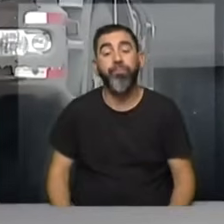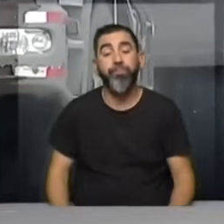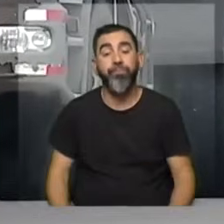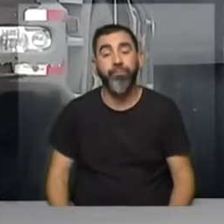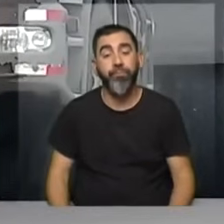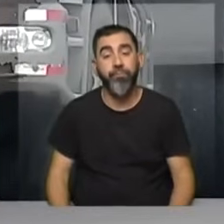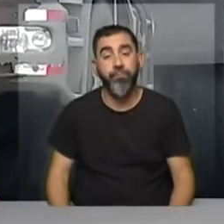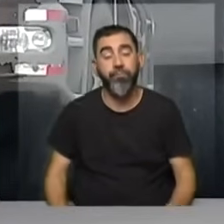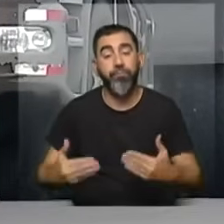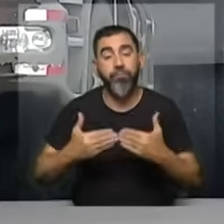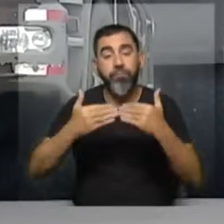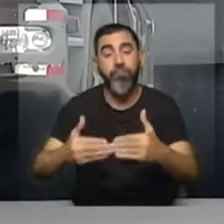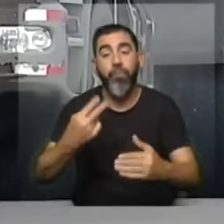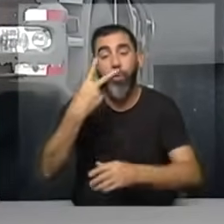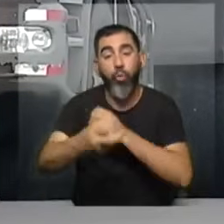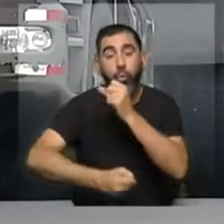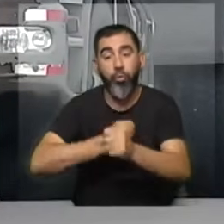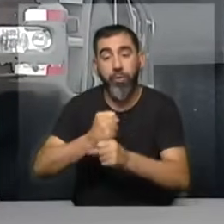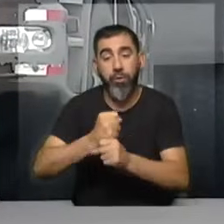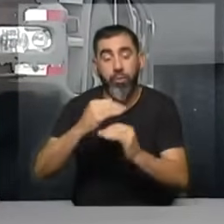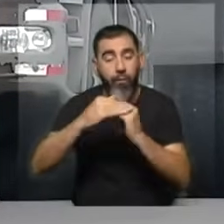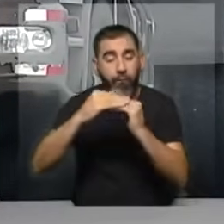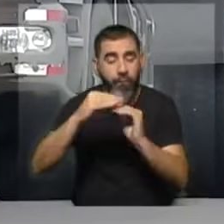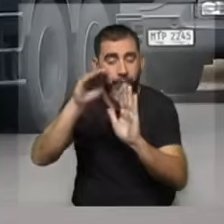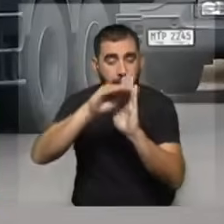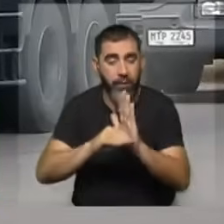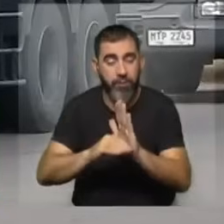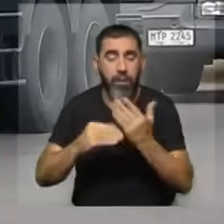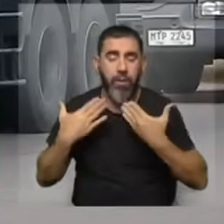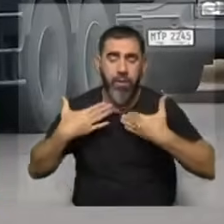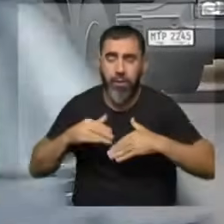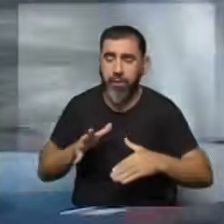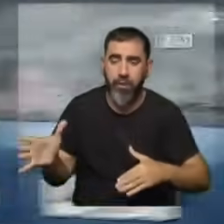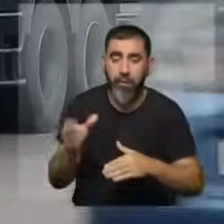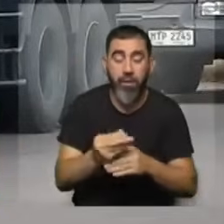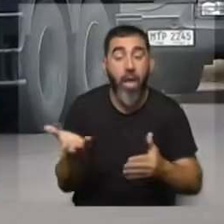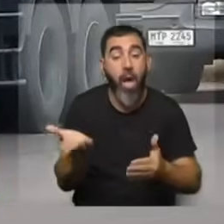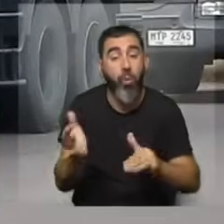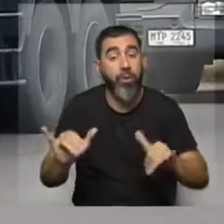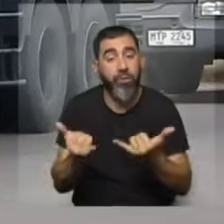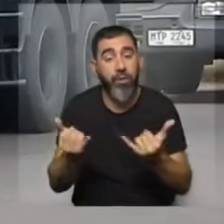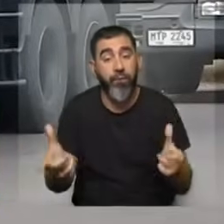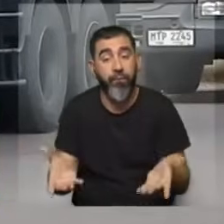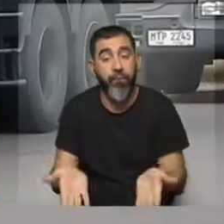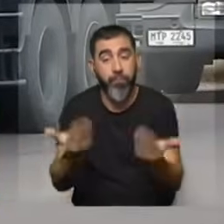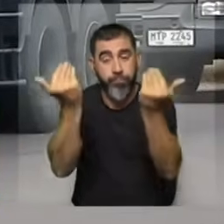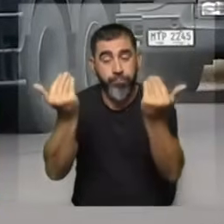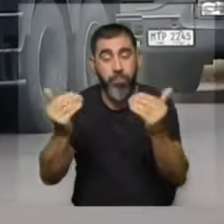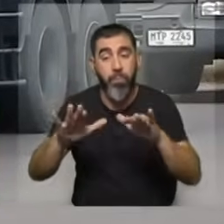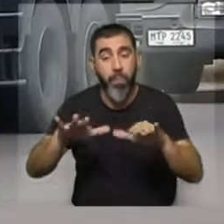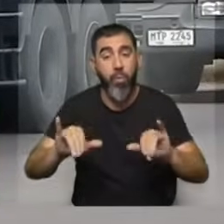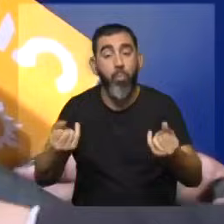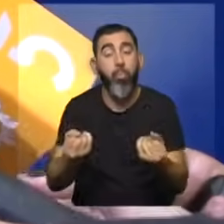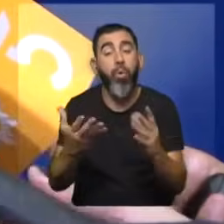establecimos una prórroga de 2 años con determinadas bases que nos da tranquilidad a todos Ahora se ya se levanta la paralización Porque llegamos a